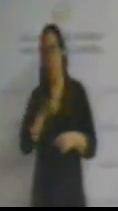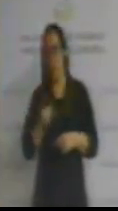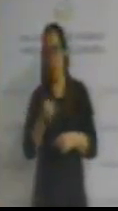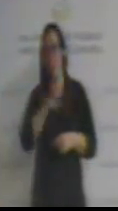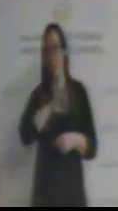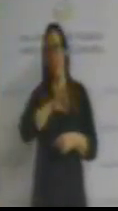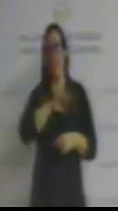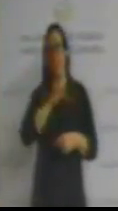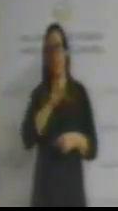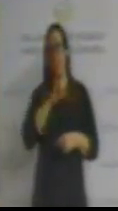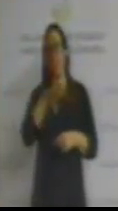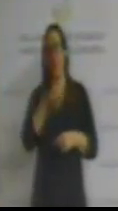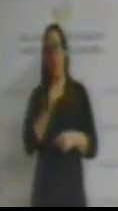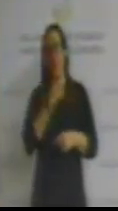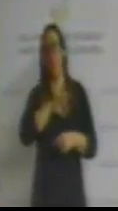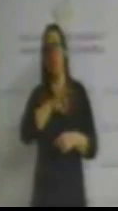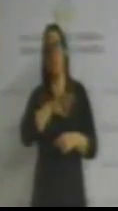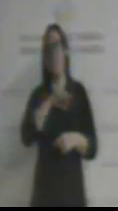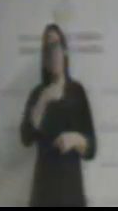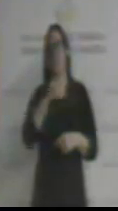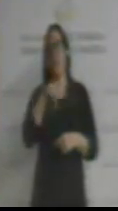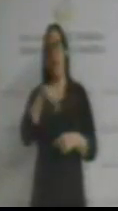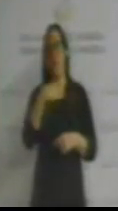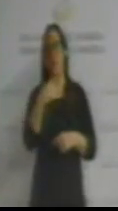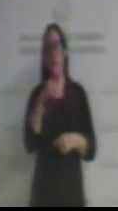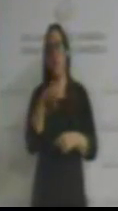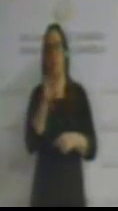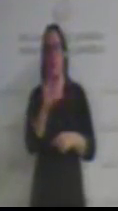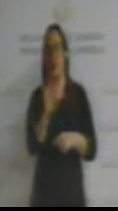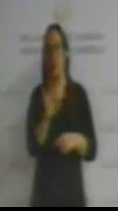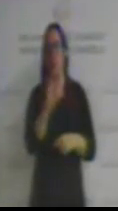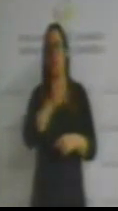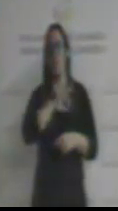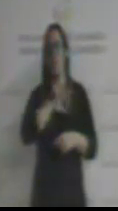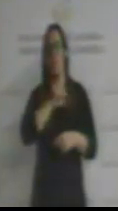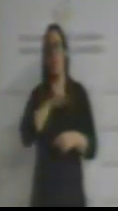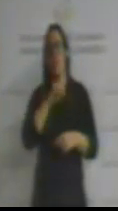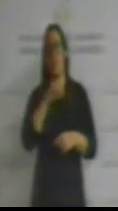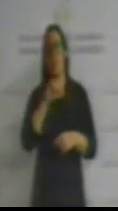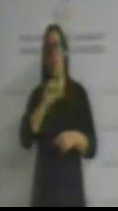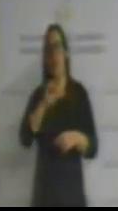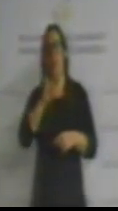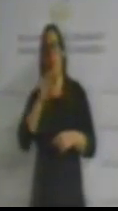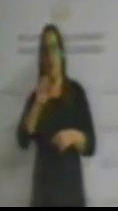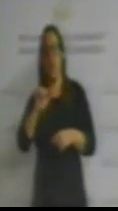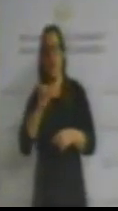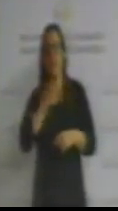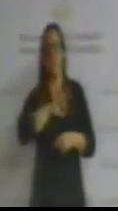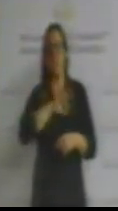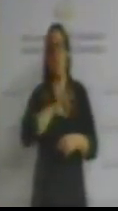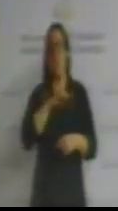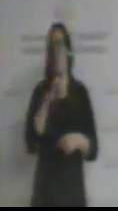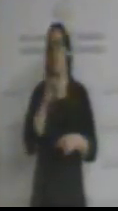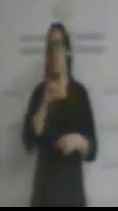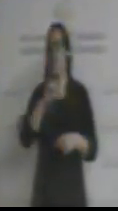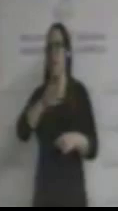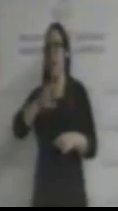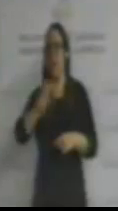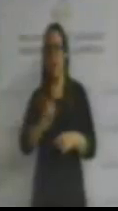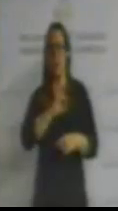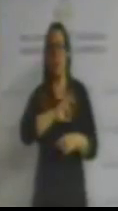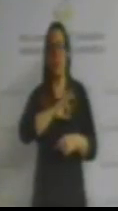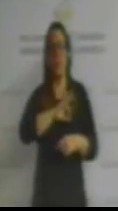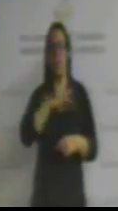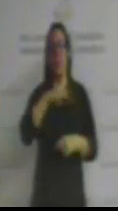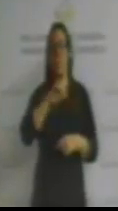Echeverría, de Juan Gangoso Otero, de Maricruz Yoldi Orradre, de Juan Sánchez Sierro, de Joaquín Imaz Martínez